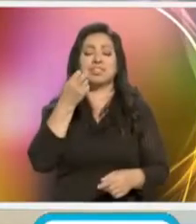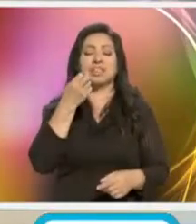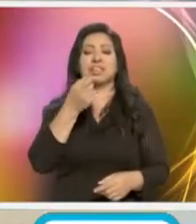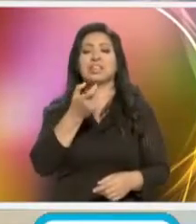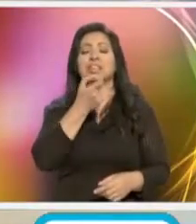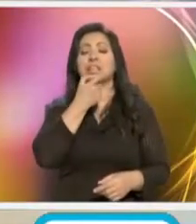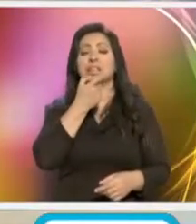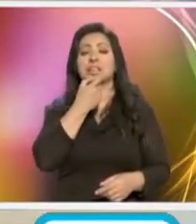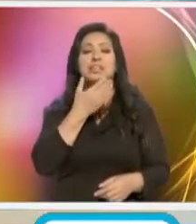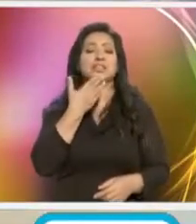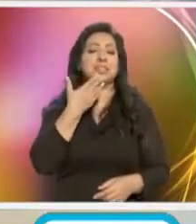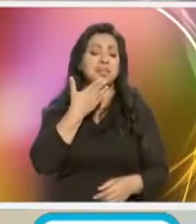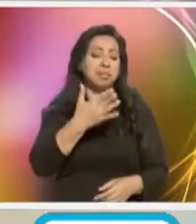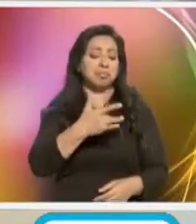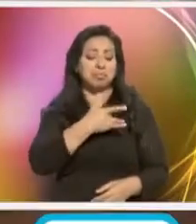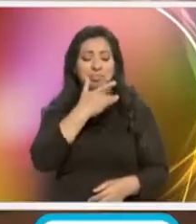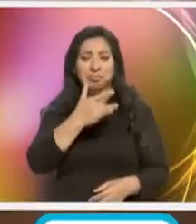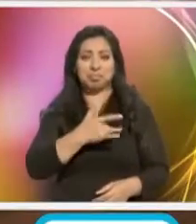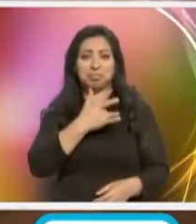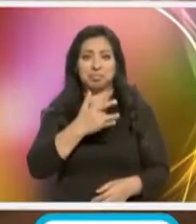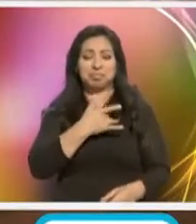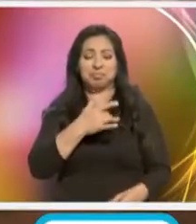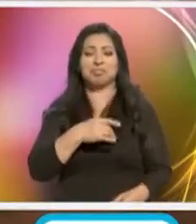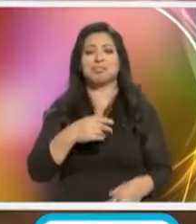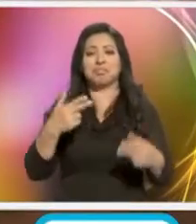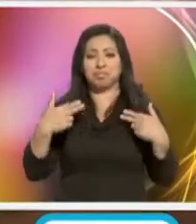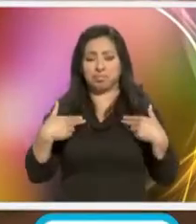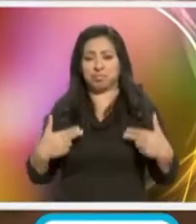más nobles y más libres que uno puede hacer, ¿no?